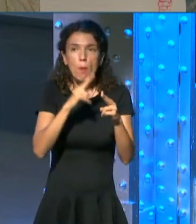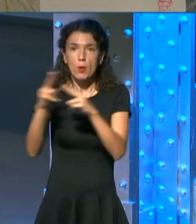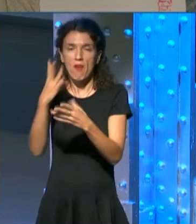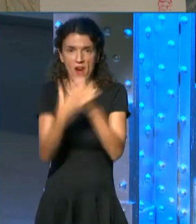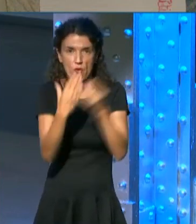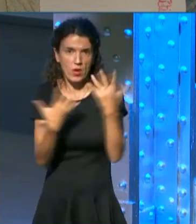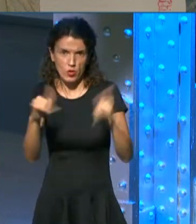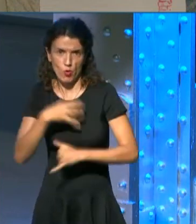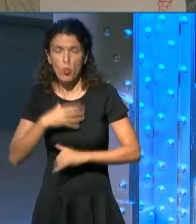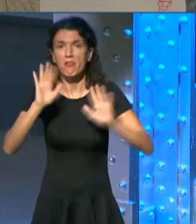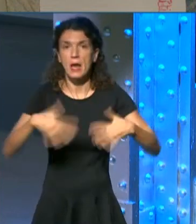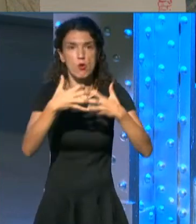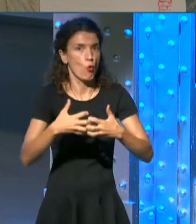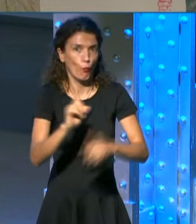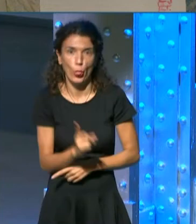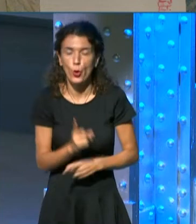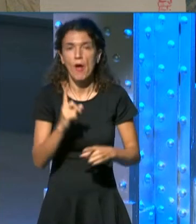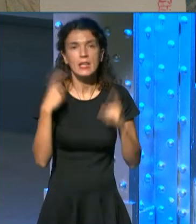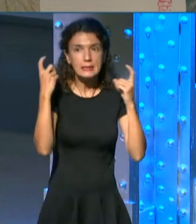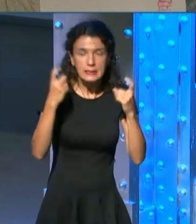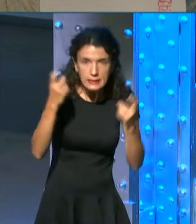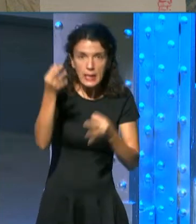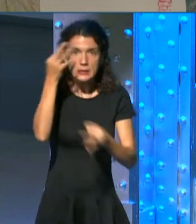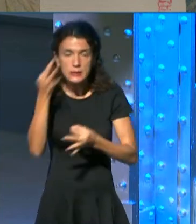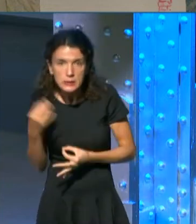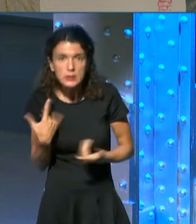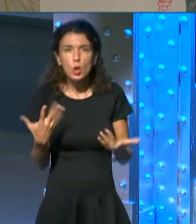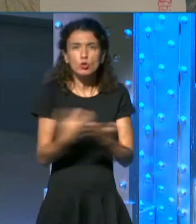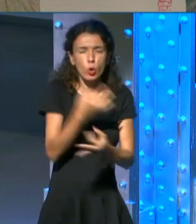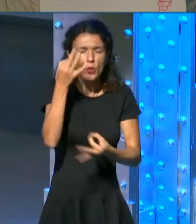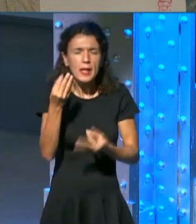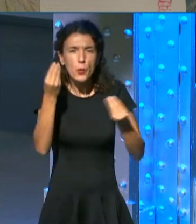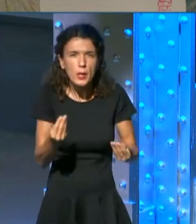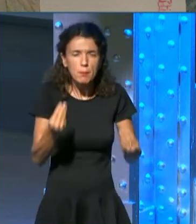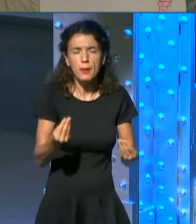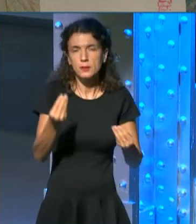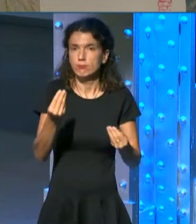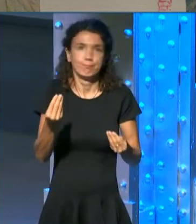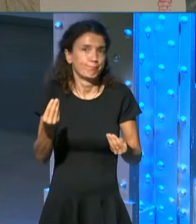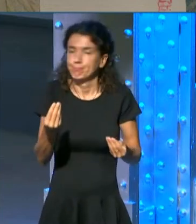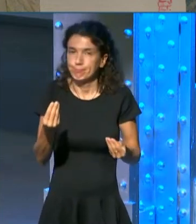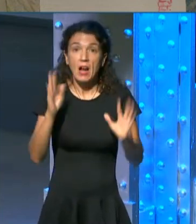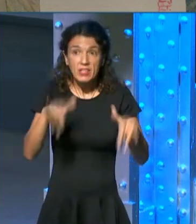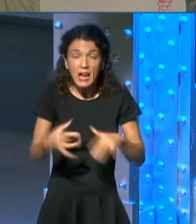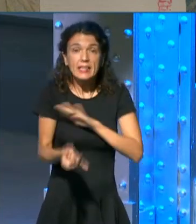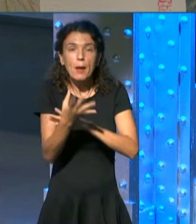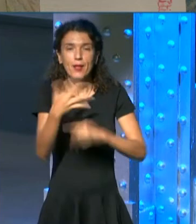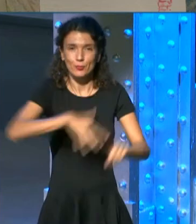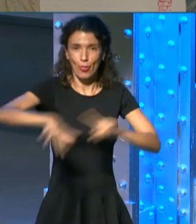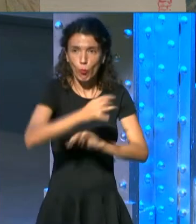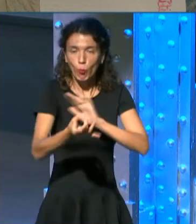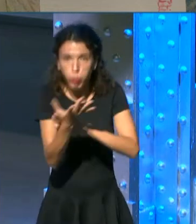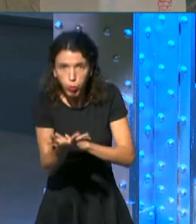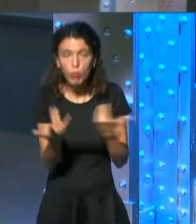funcionaba, ¿vale? Yo seguía ahí definiendo, todo súper detallado, creaba esos escenarios que nos